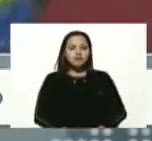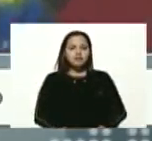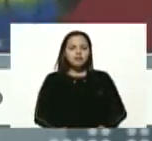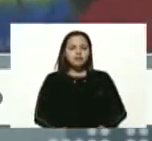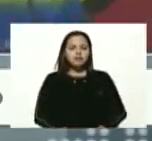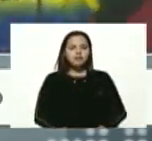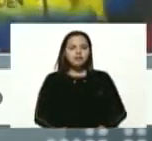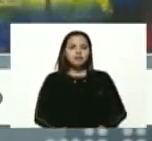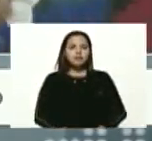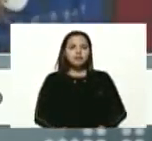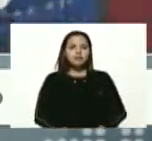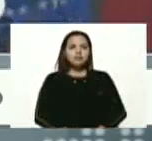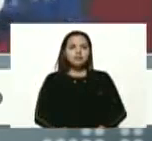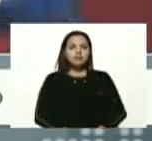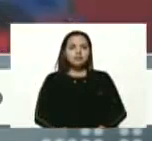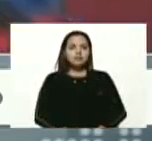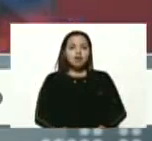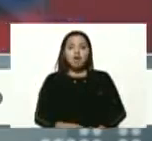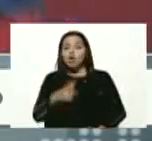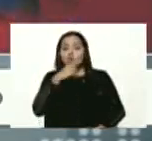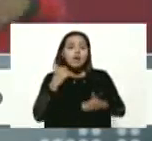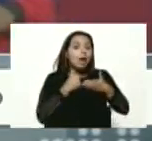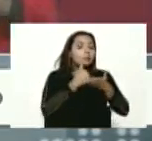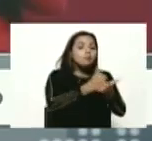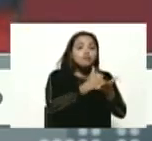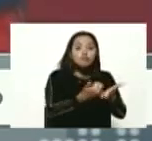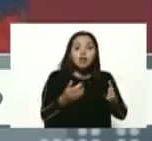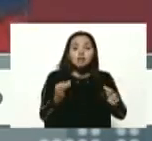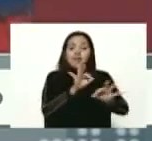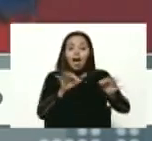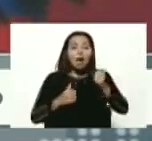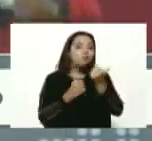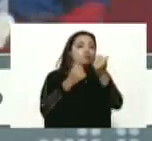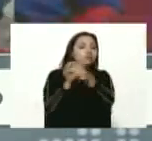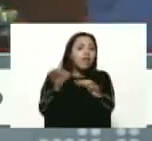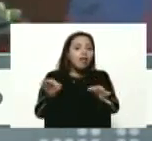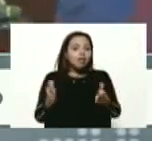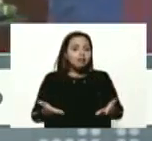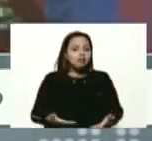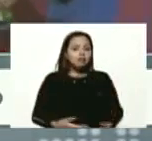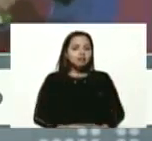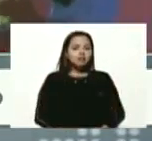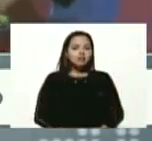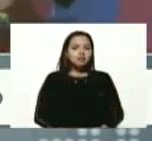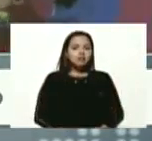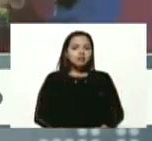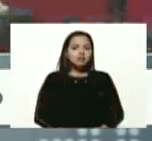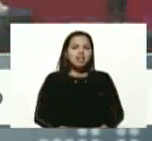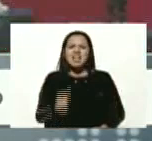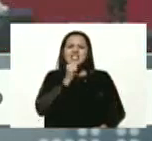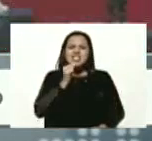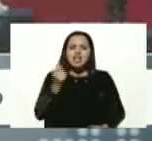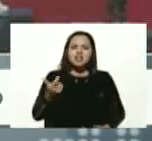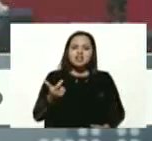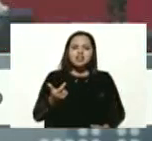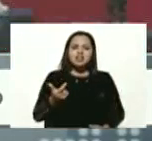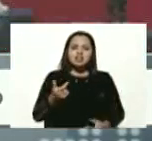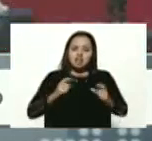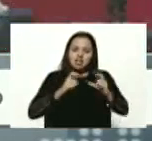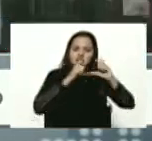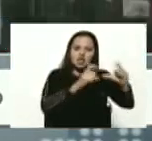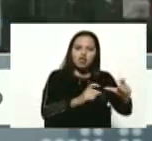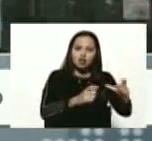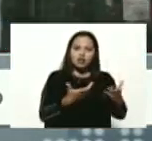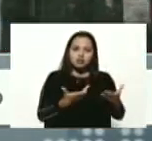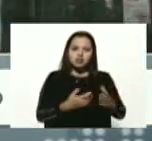Ni lavan ni prestan la batea. ¿Ah? ¿Quién le despertó a ese muchacho ese corazón